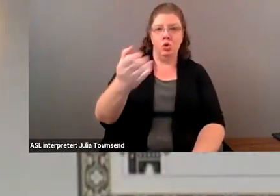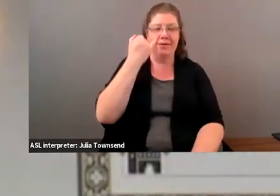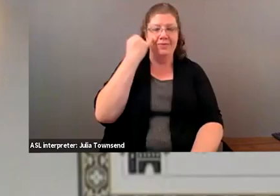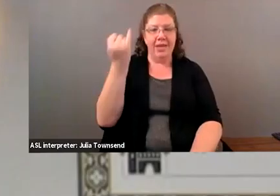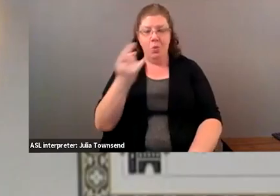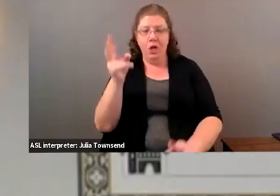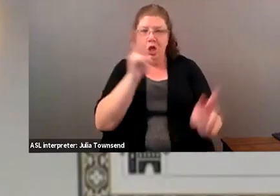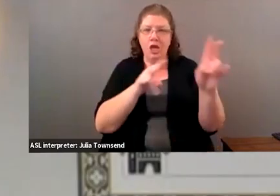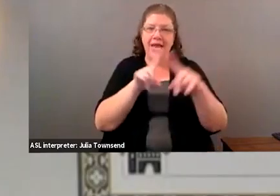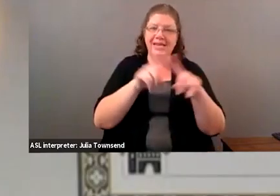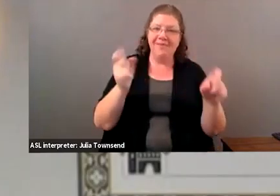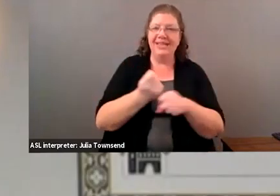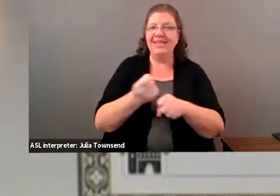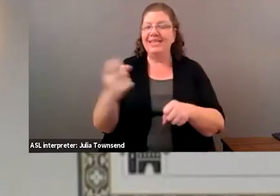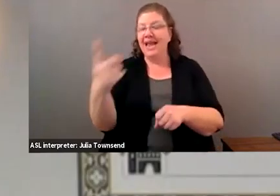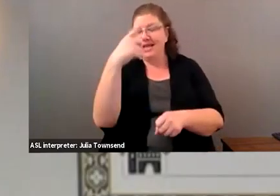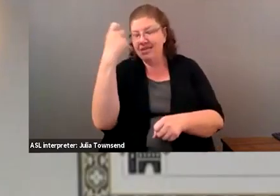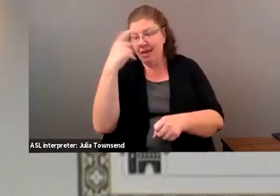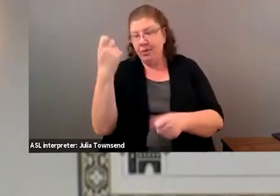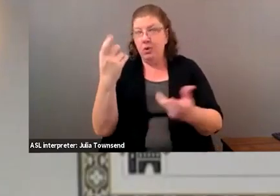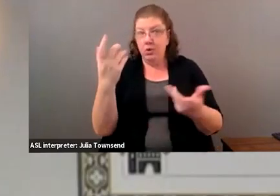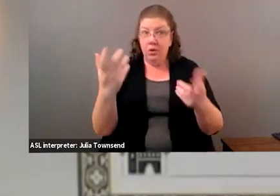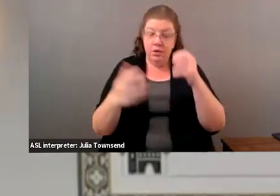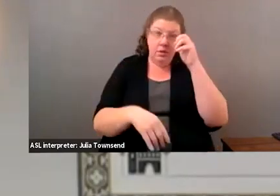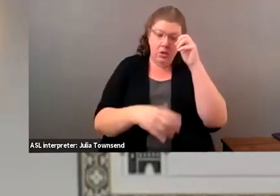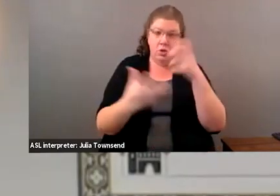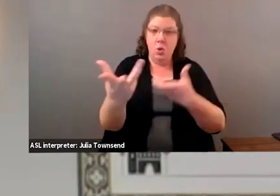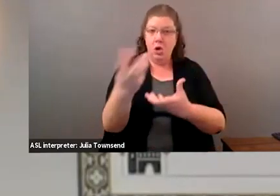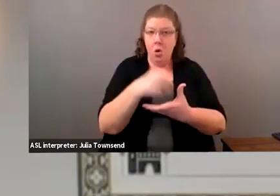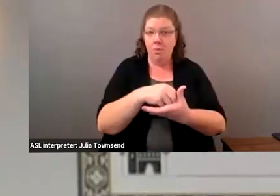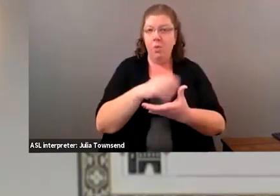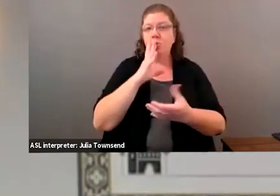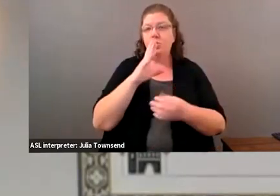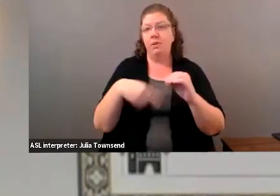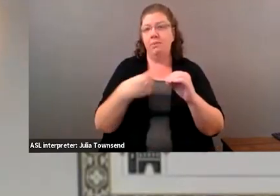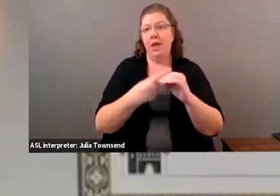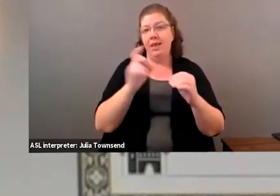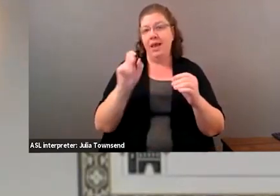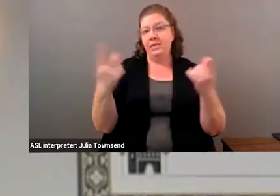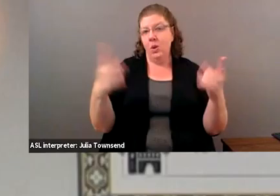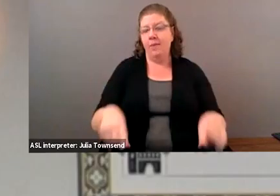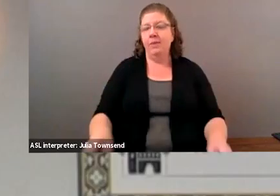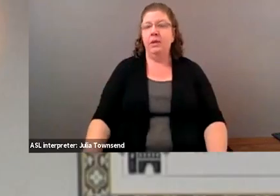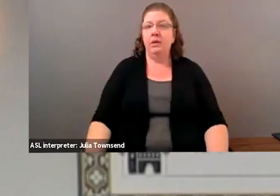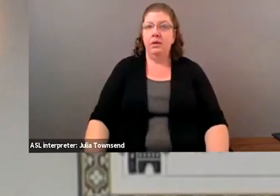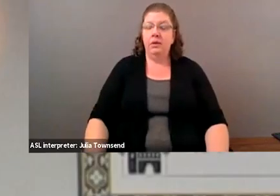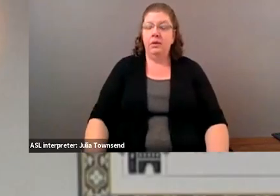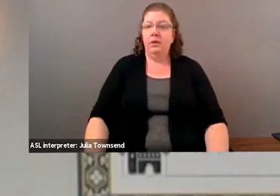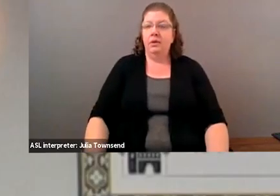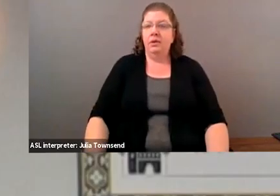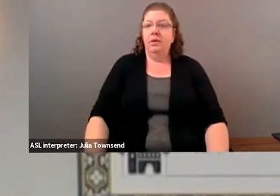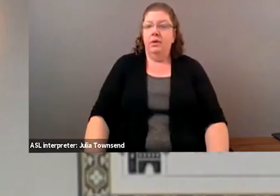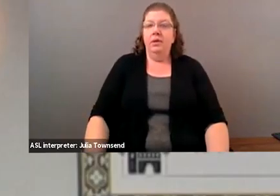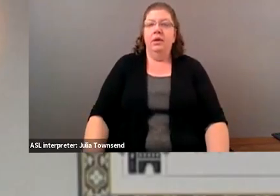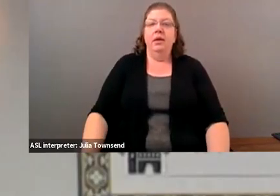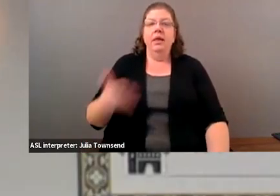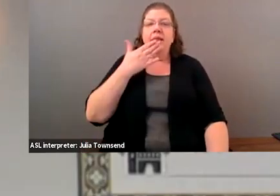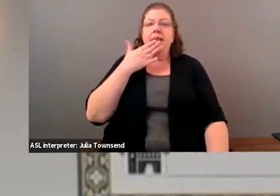algo que podemos hacer en forma distinta el verano que entra para incorporar de lo que se habló de que tiene que suceder sí gracias